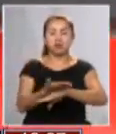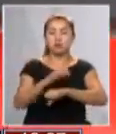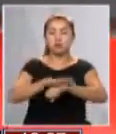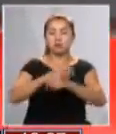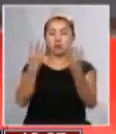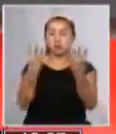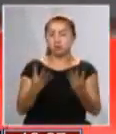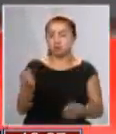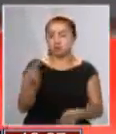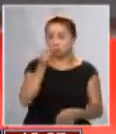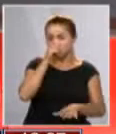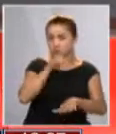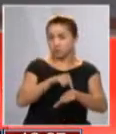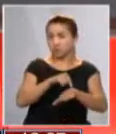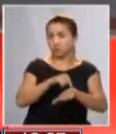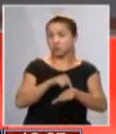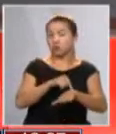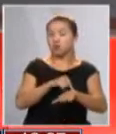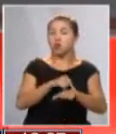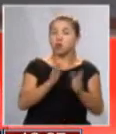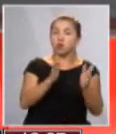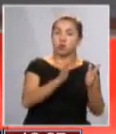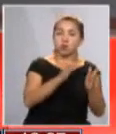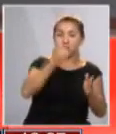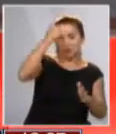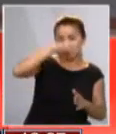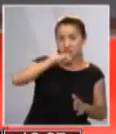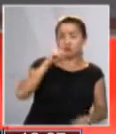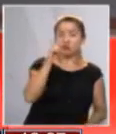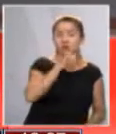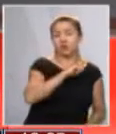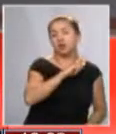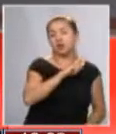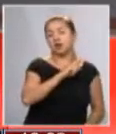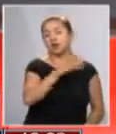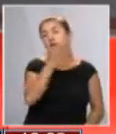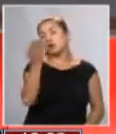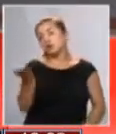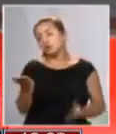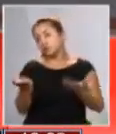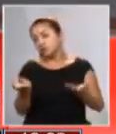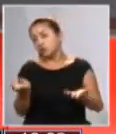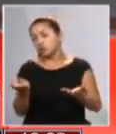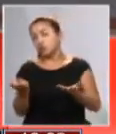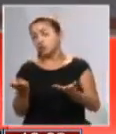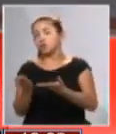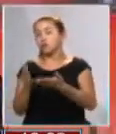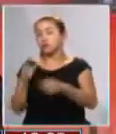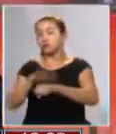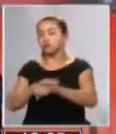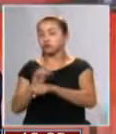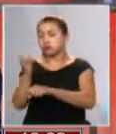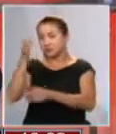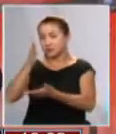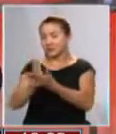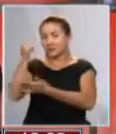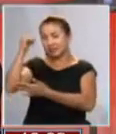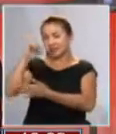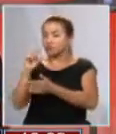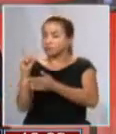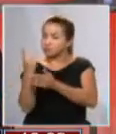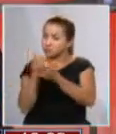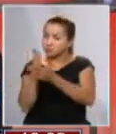tiene que haber una relación entre la pena final que se va a pedir con la medida cautelar inicial.